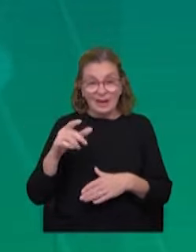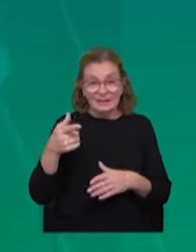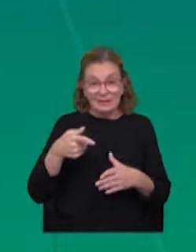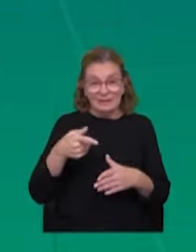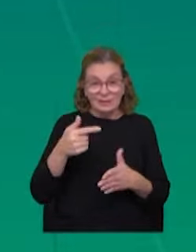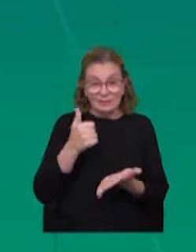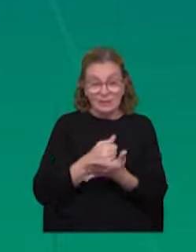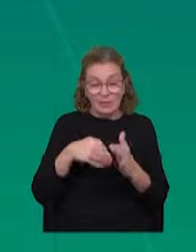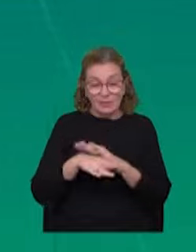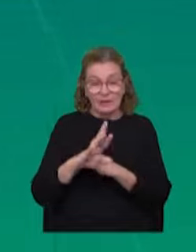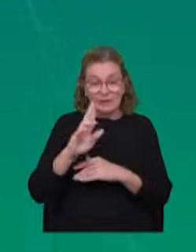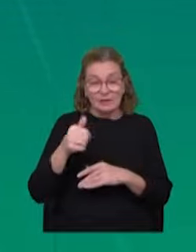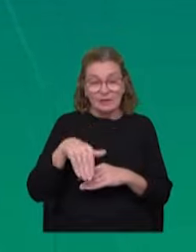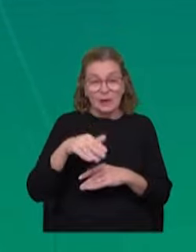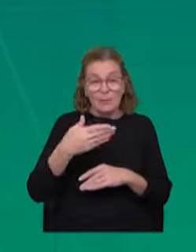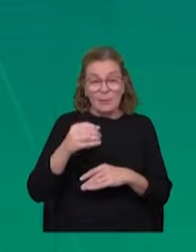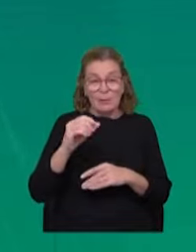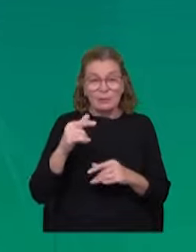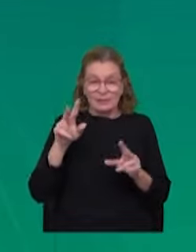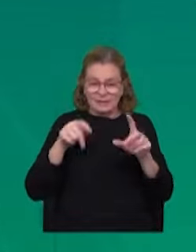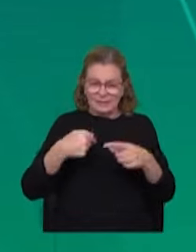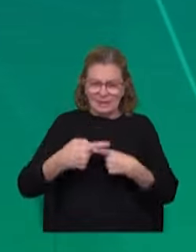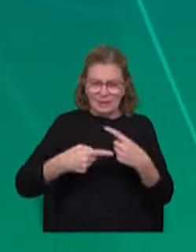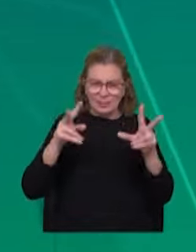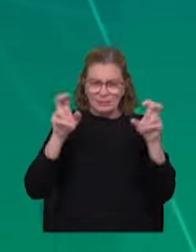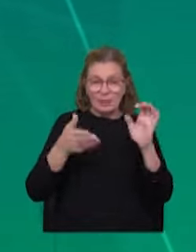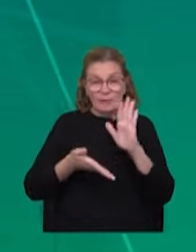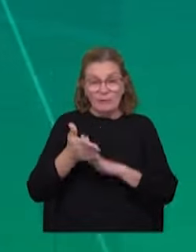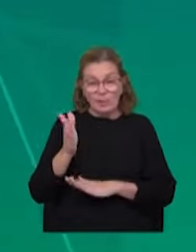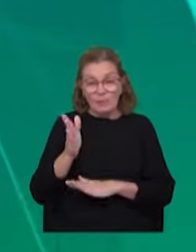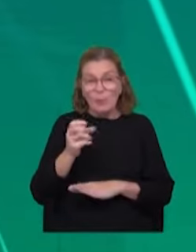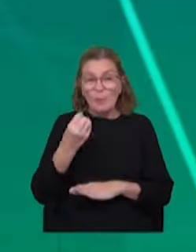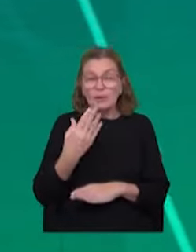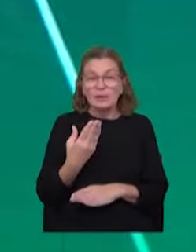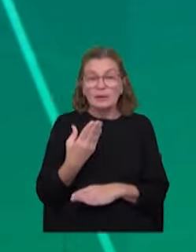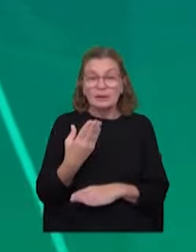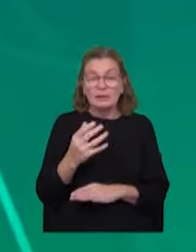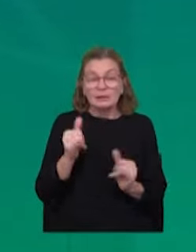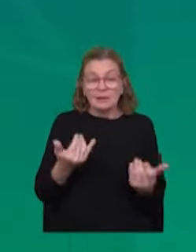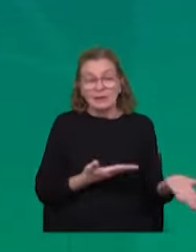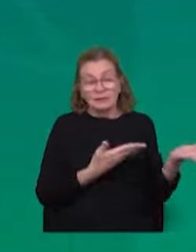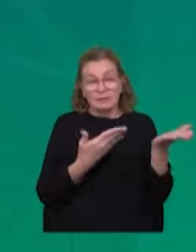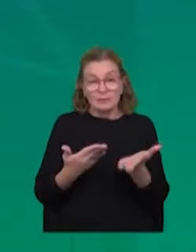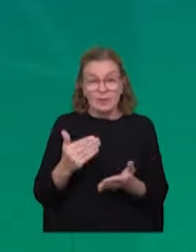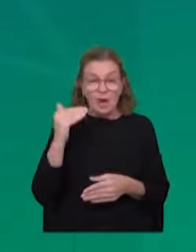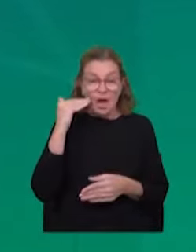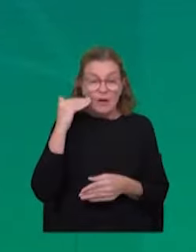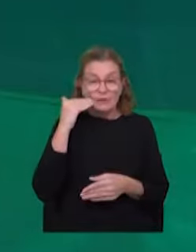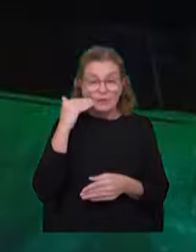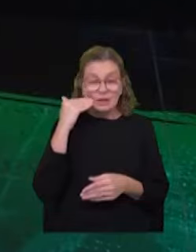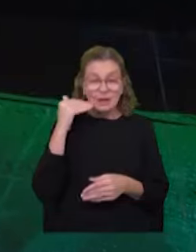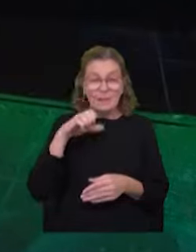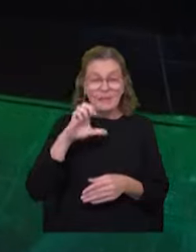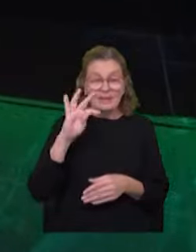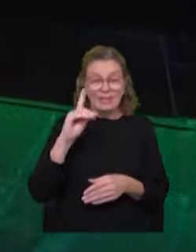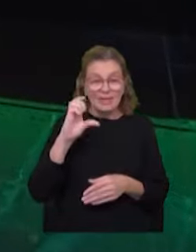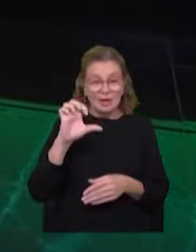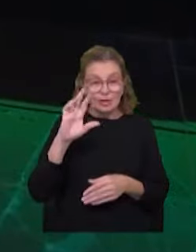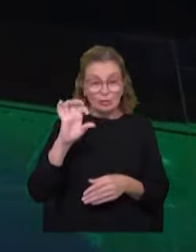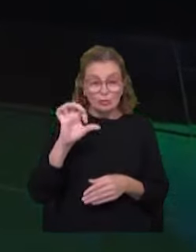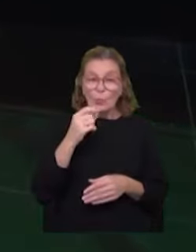entreverado por allí vamos a seguir en tema y vamos a salir los estudios de TV ciudad porque Bueno ya recibimos a abril mederos qué tal abril Buenas